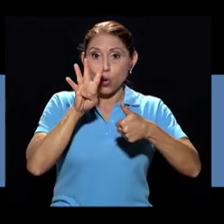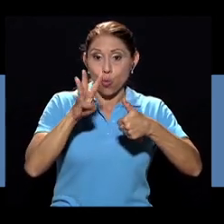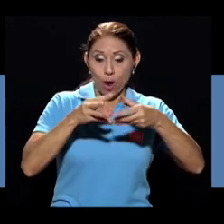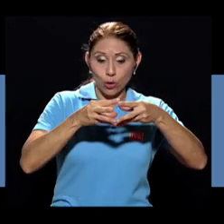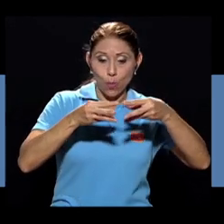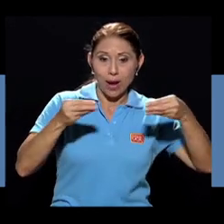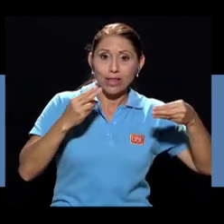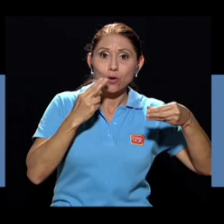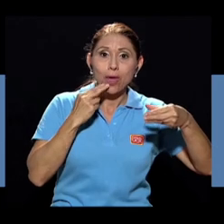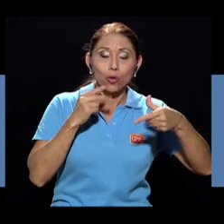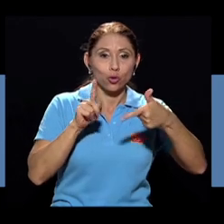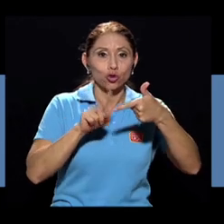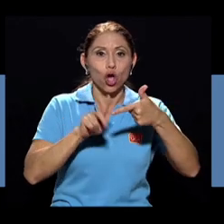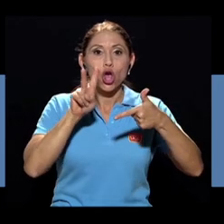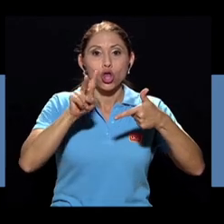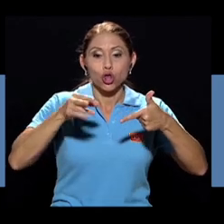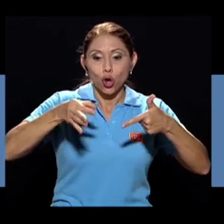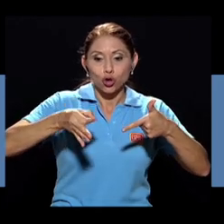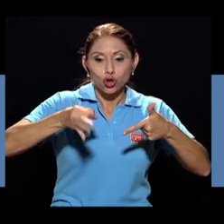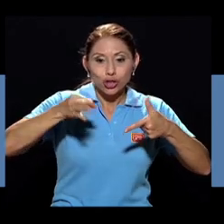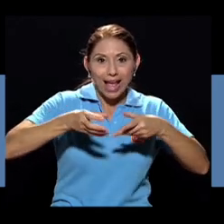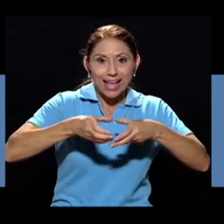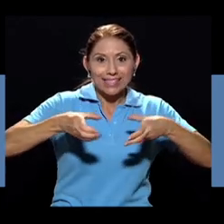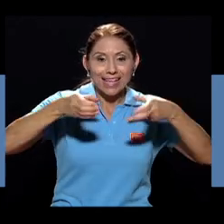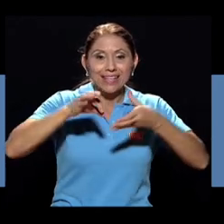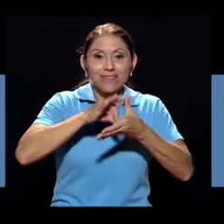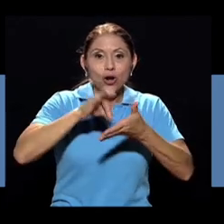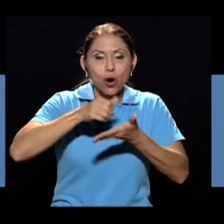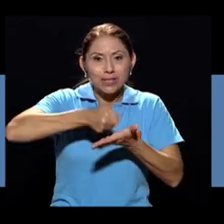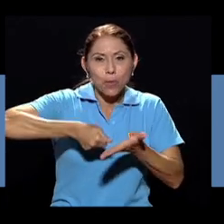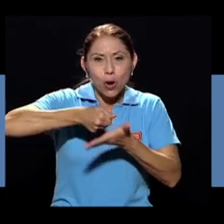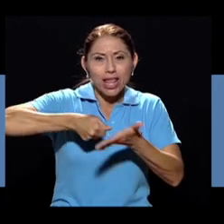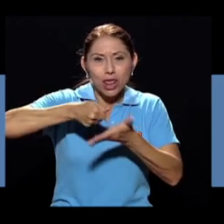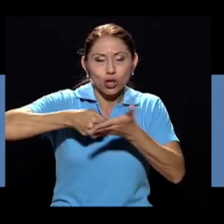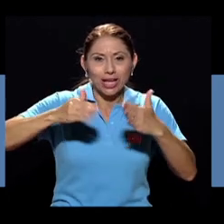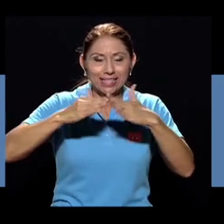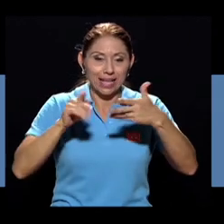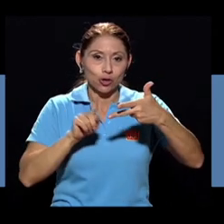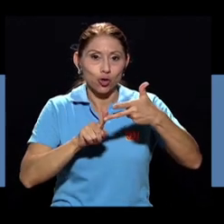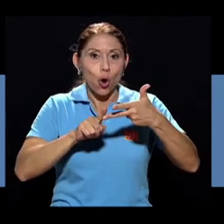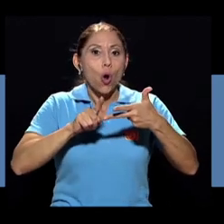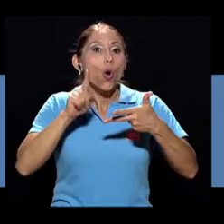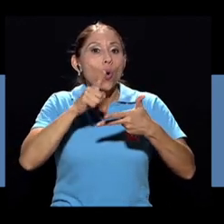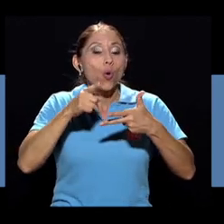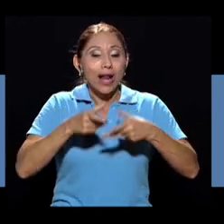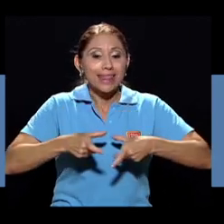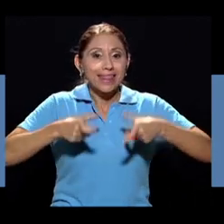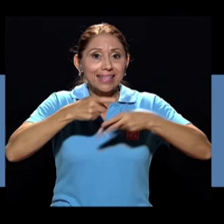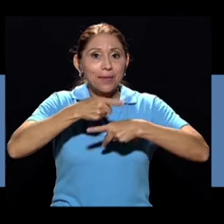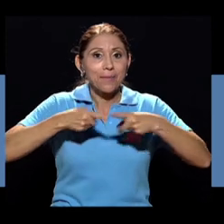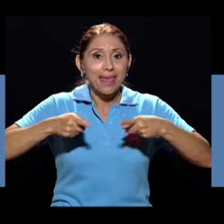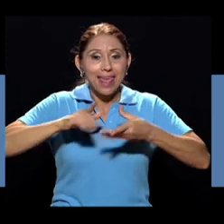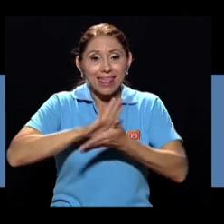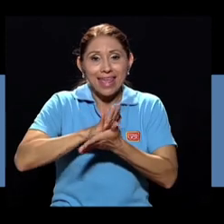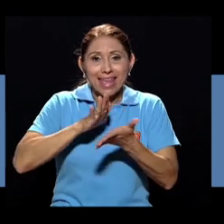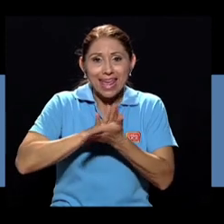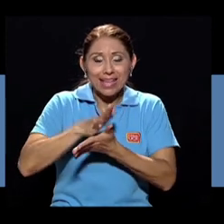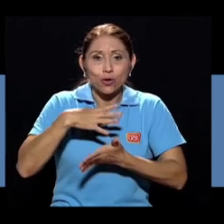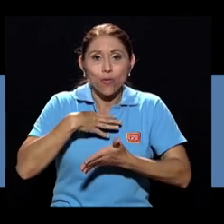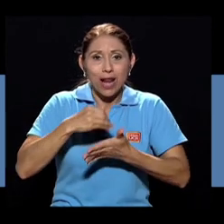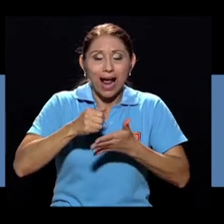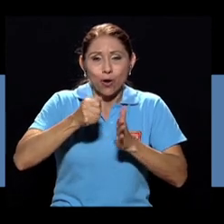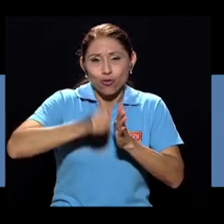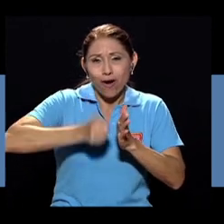maduros, 2 tazas de frijoles molidos caseros, 1 taza y media de queso blanco rallado, 1 cucharada de azúcar y